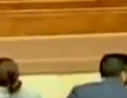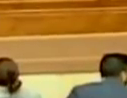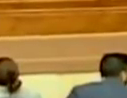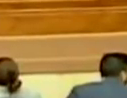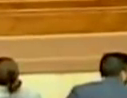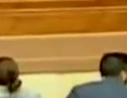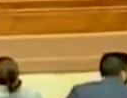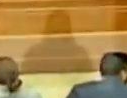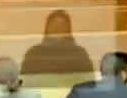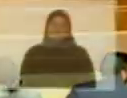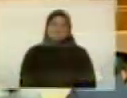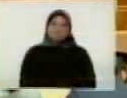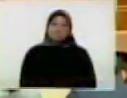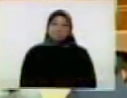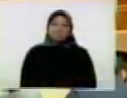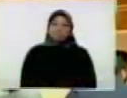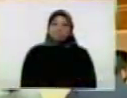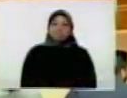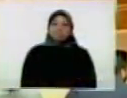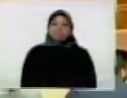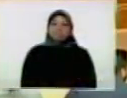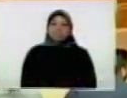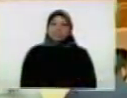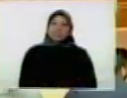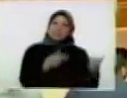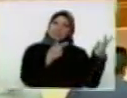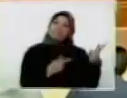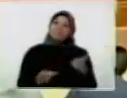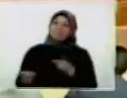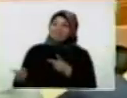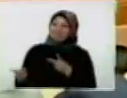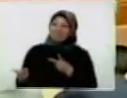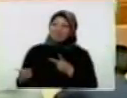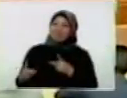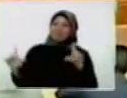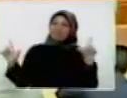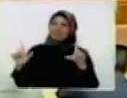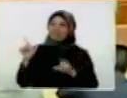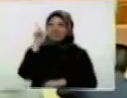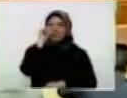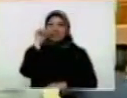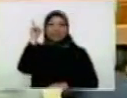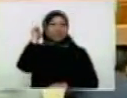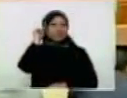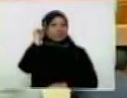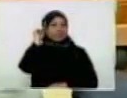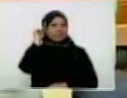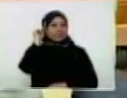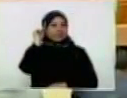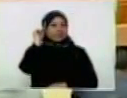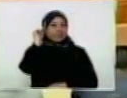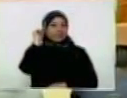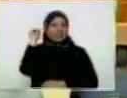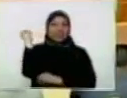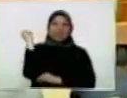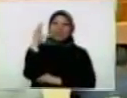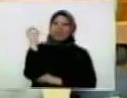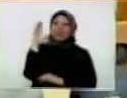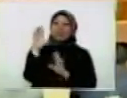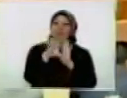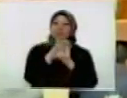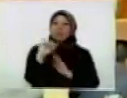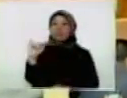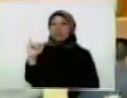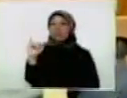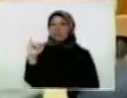Bienvenidos y bienvenidas, bienvenidas y bienvenidos a esta sesión de la Asamblea Nacional